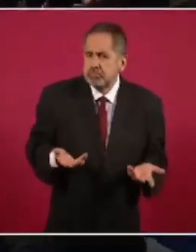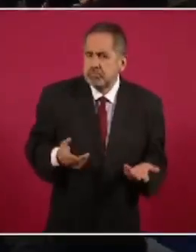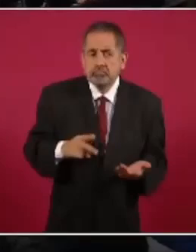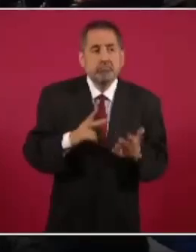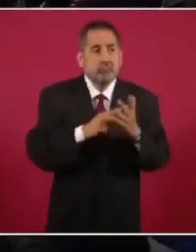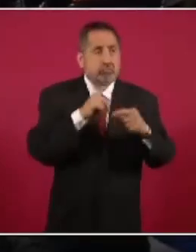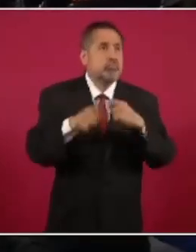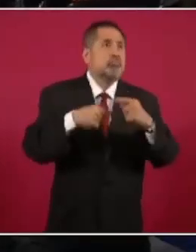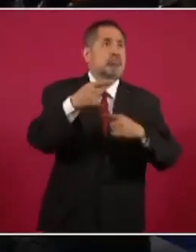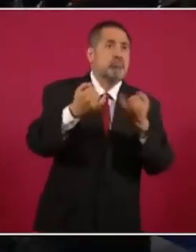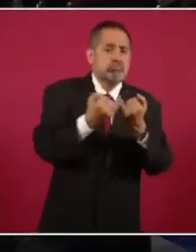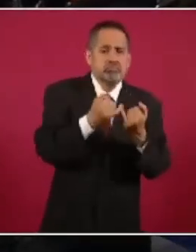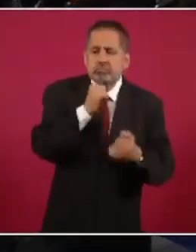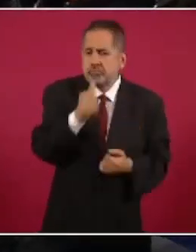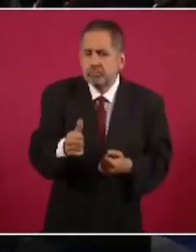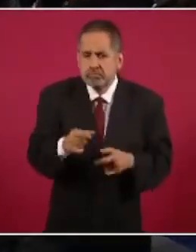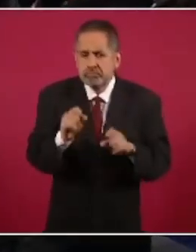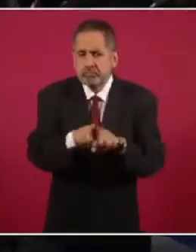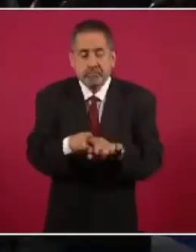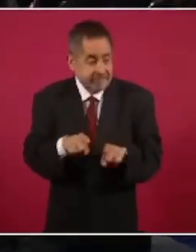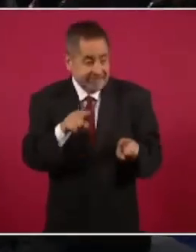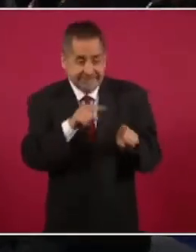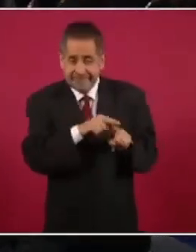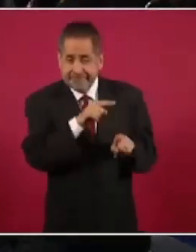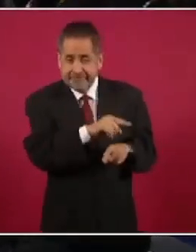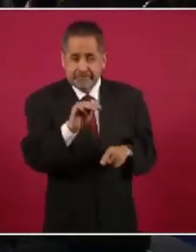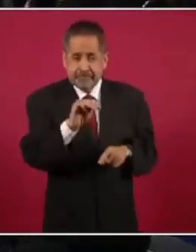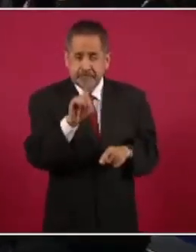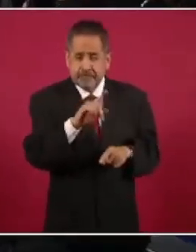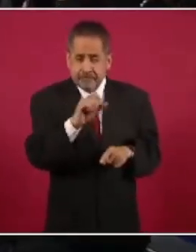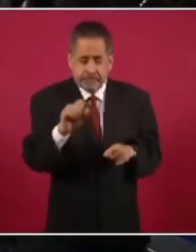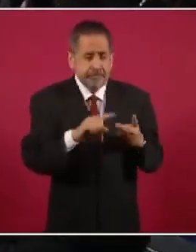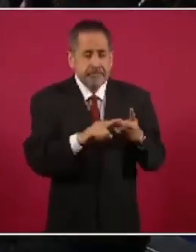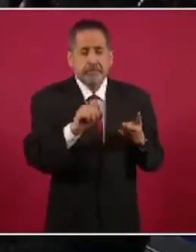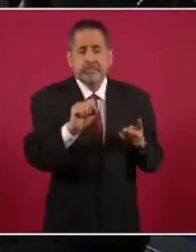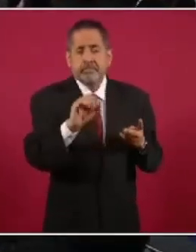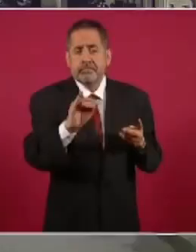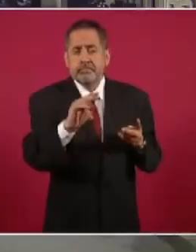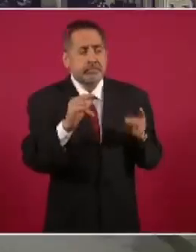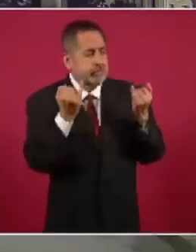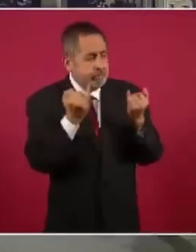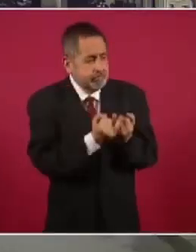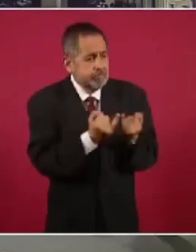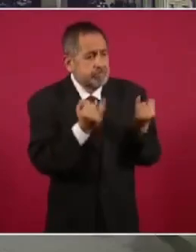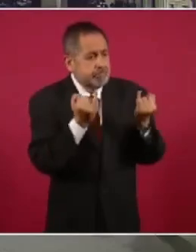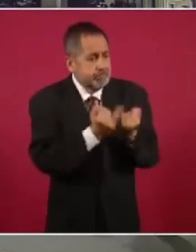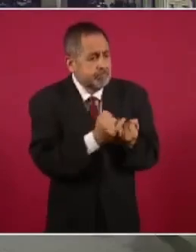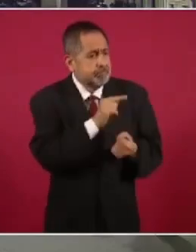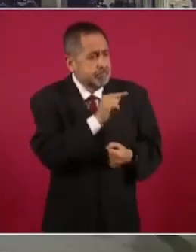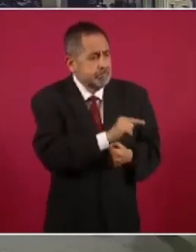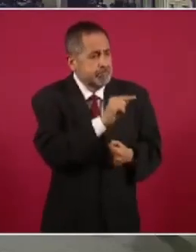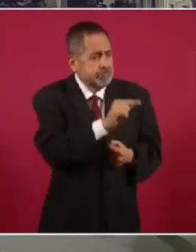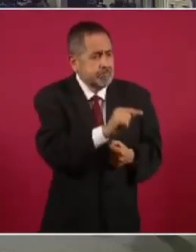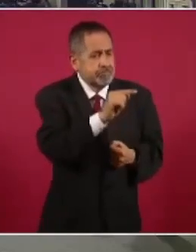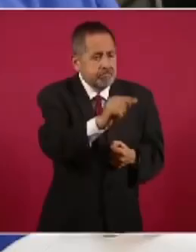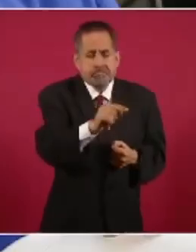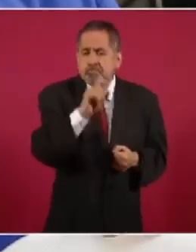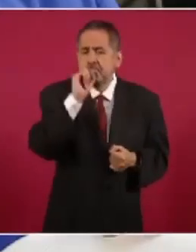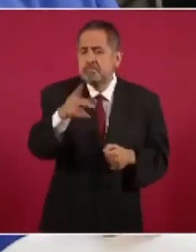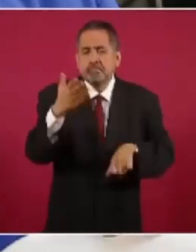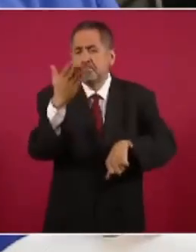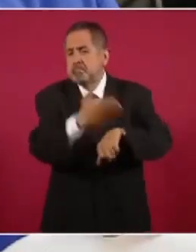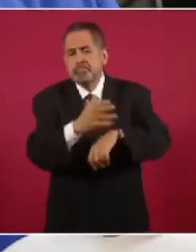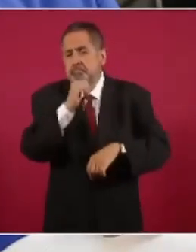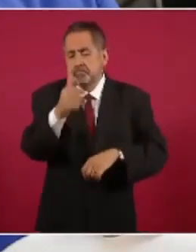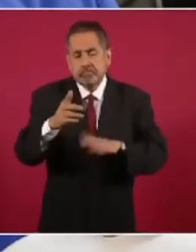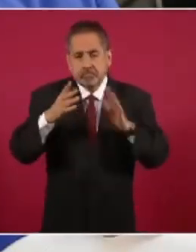situaciones? Es el mismo asunto de Musquis, lo mismo de Sabinas, y no vemos realmente que haya sanciones a las empresas,